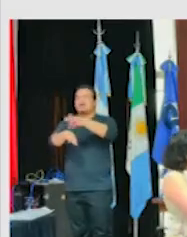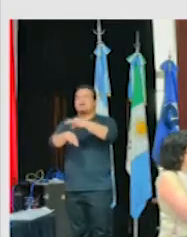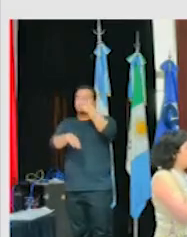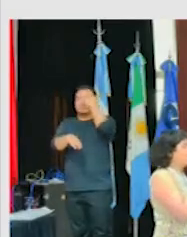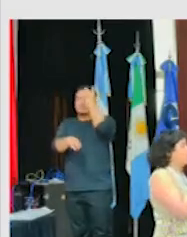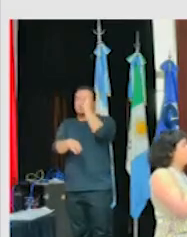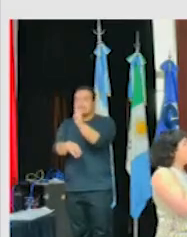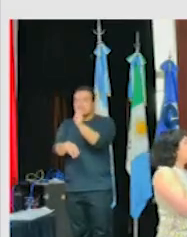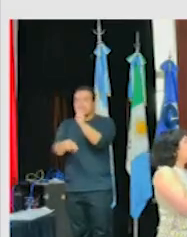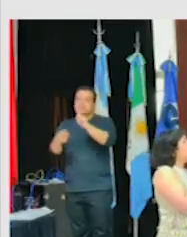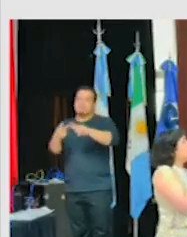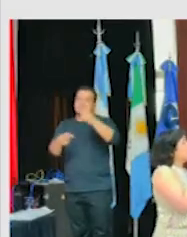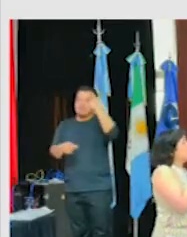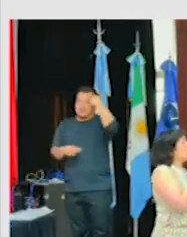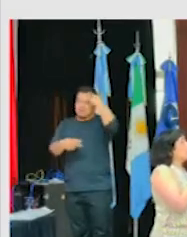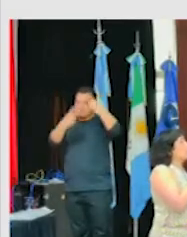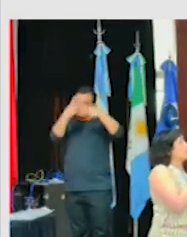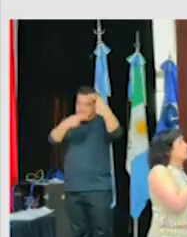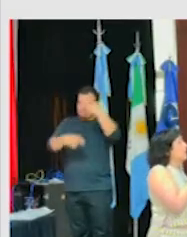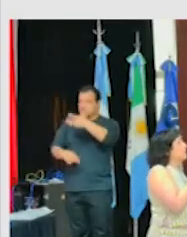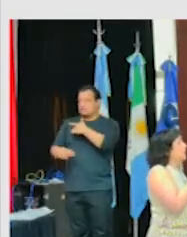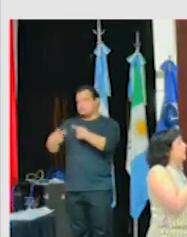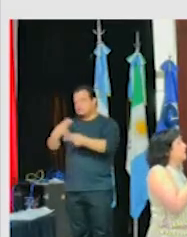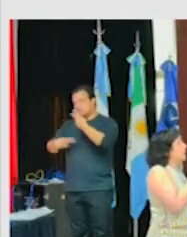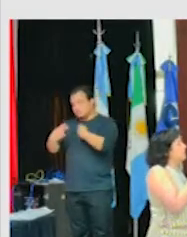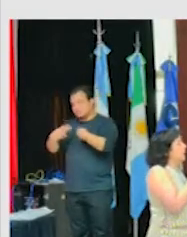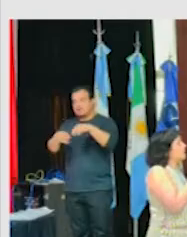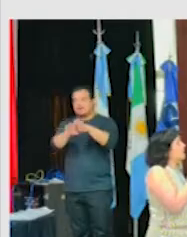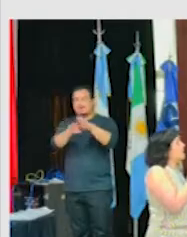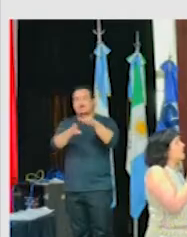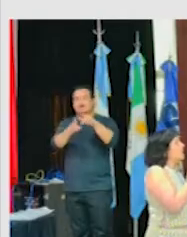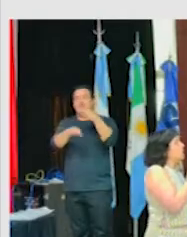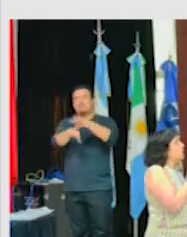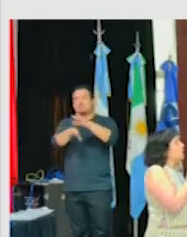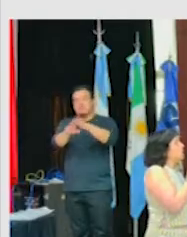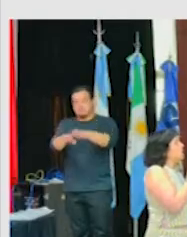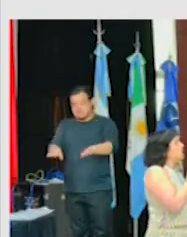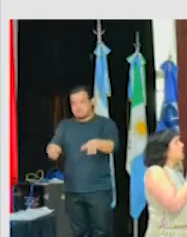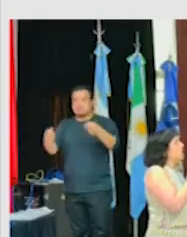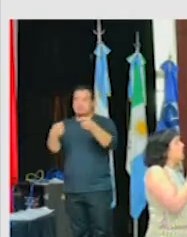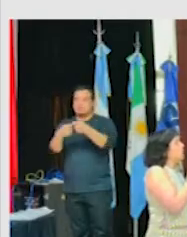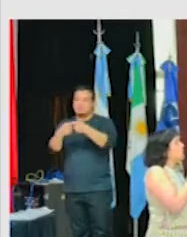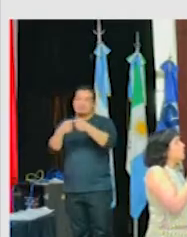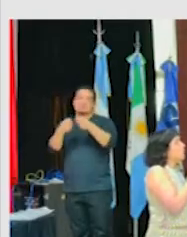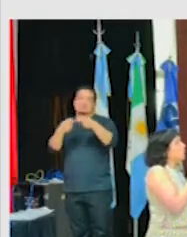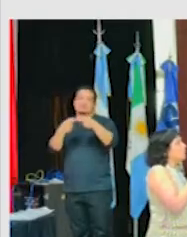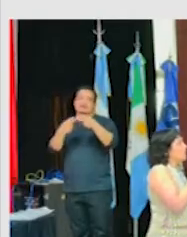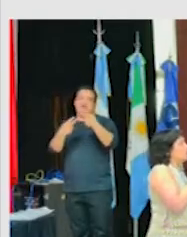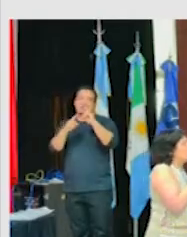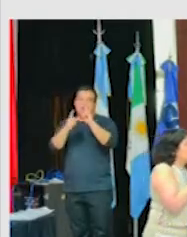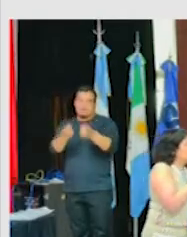lo mismo, neurocirugía, cirugía cardiovascular, pediátrica, plástica, oncología, cardio, nefro